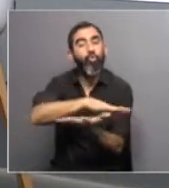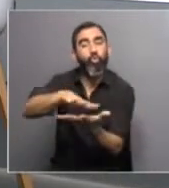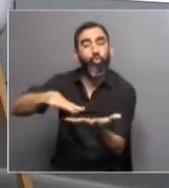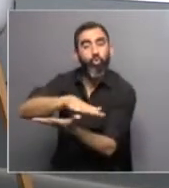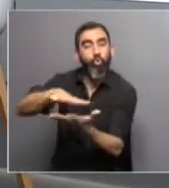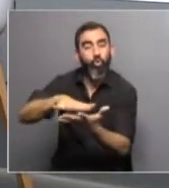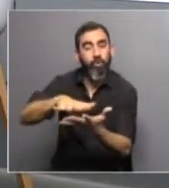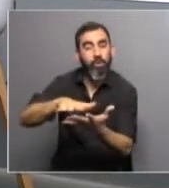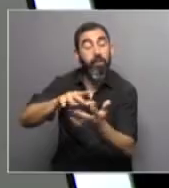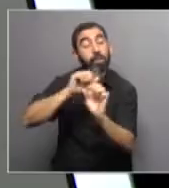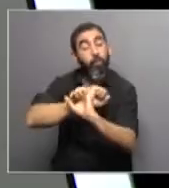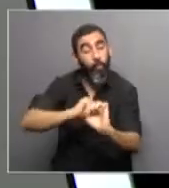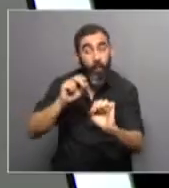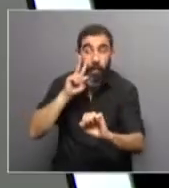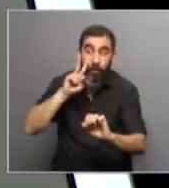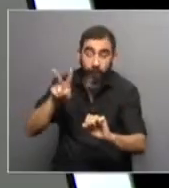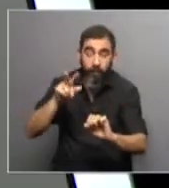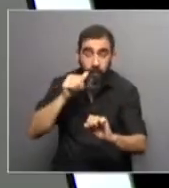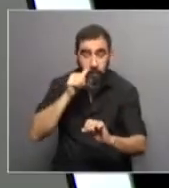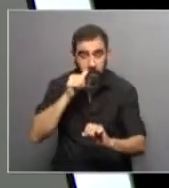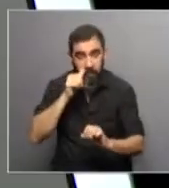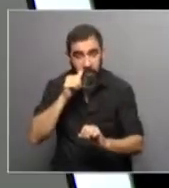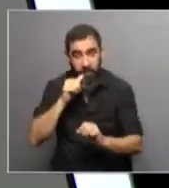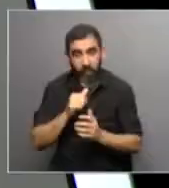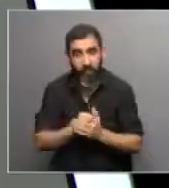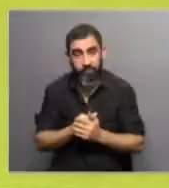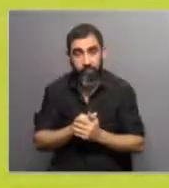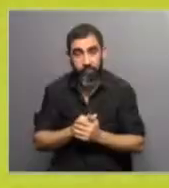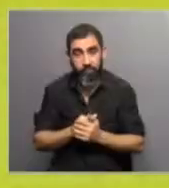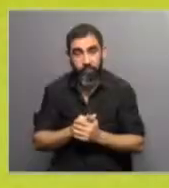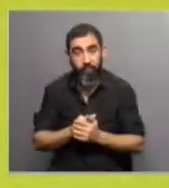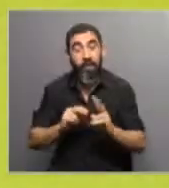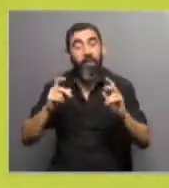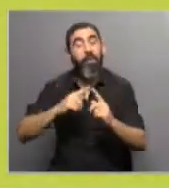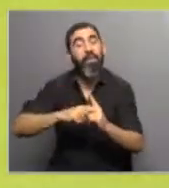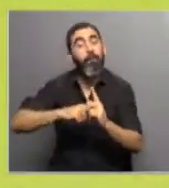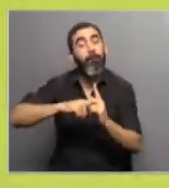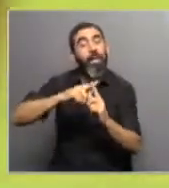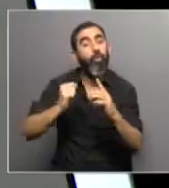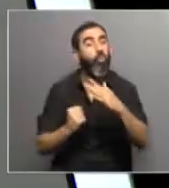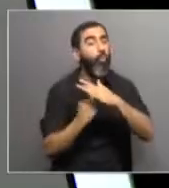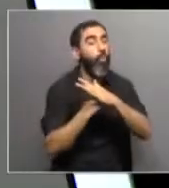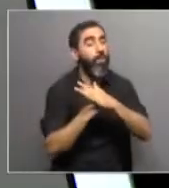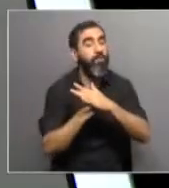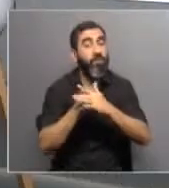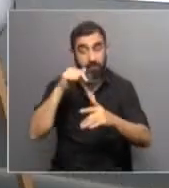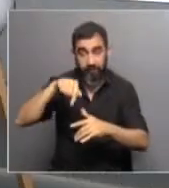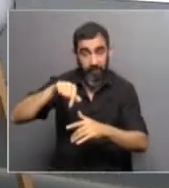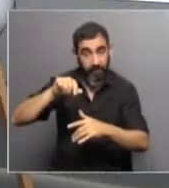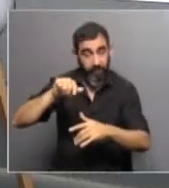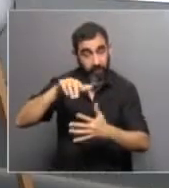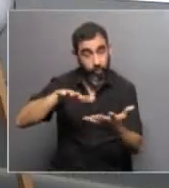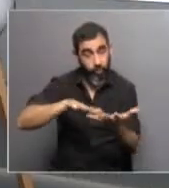la posibilidad de que se observen, o mejor dicho, lo que se ha observado en materia de temperaturas extremas. Y aparece nuestra región